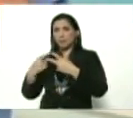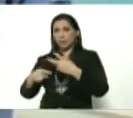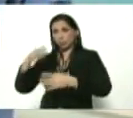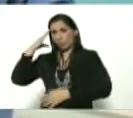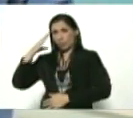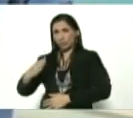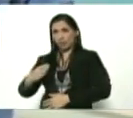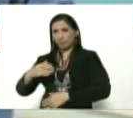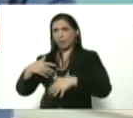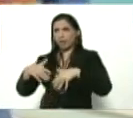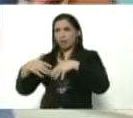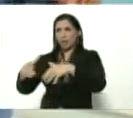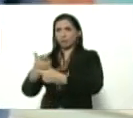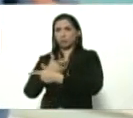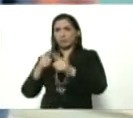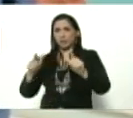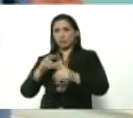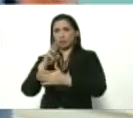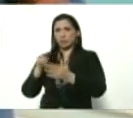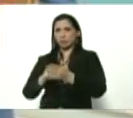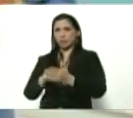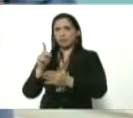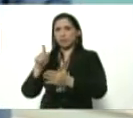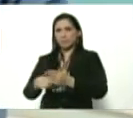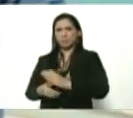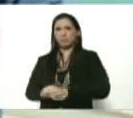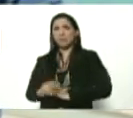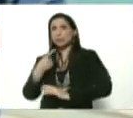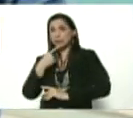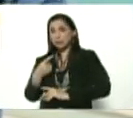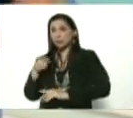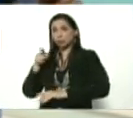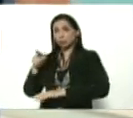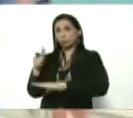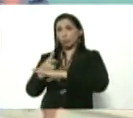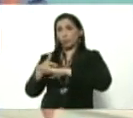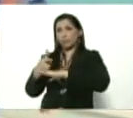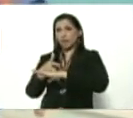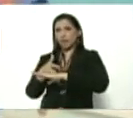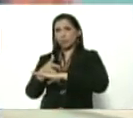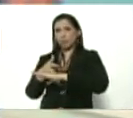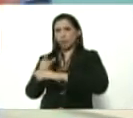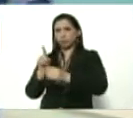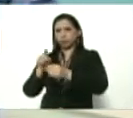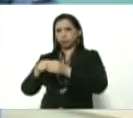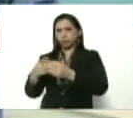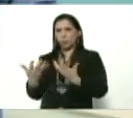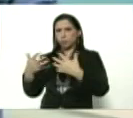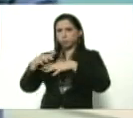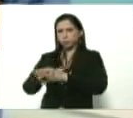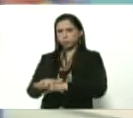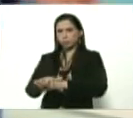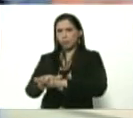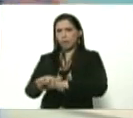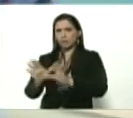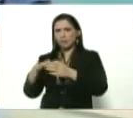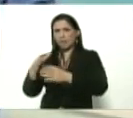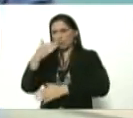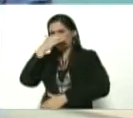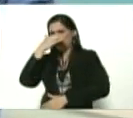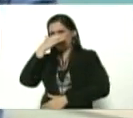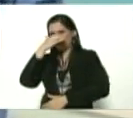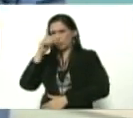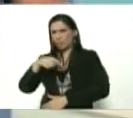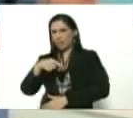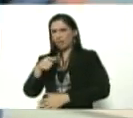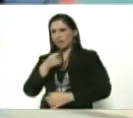del Ejército de Liberación Nacional, y por tal motivo dice que su gobierno es aliado del terrorismo y del narcotráfico. ¿Usted